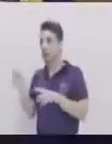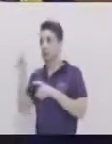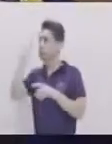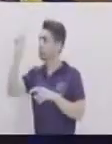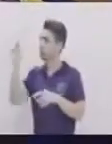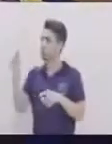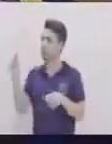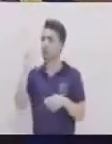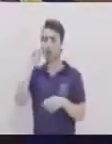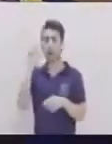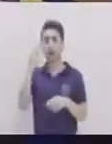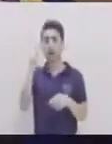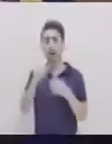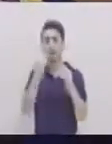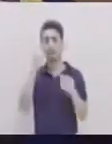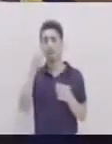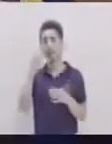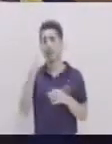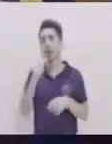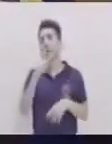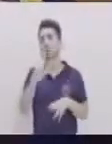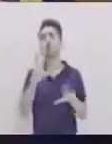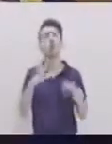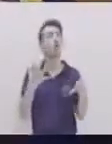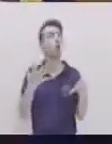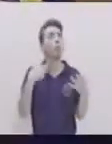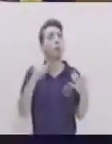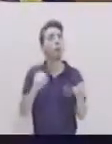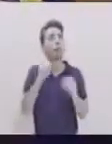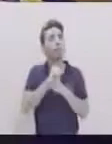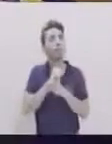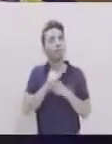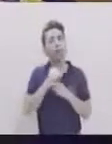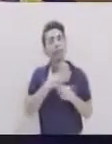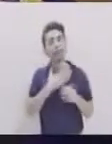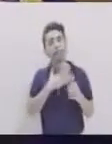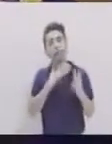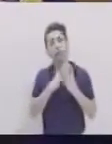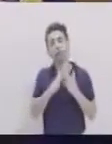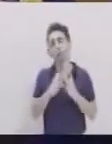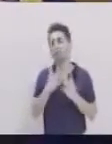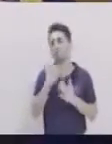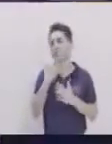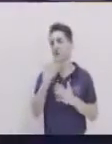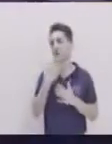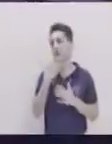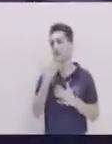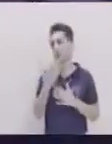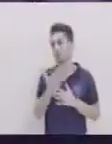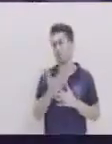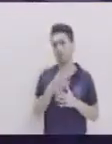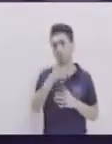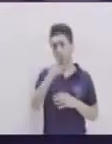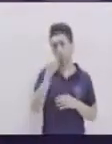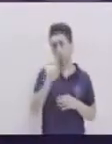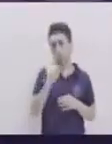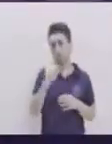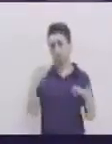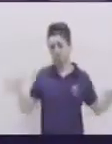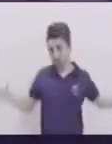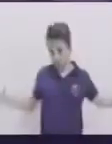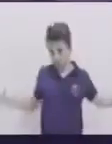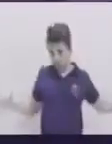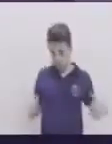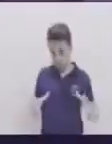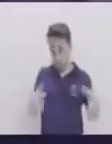forma gráfica. ¿Cómo puedes poner en práctica este tema en tu casa? Muy fácil. Por ejemplo, puedes